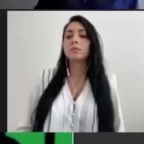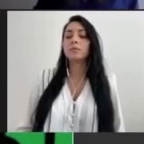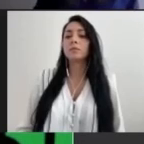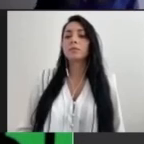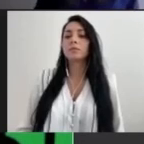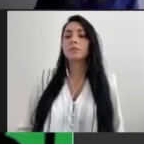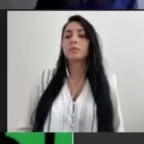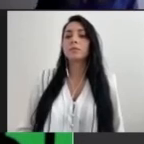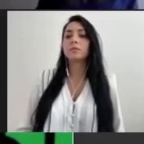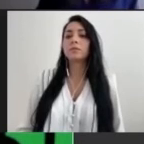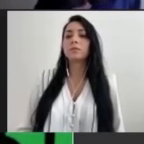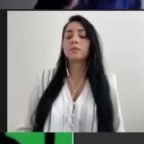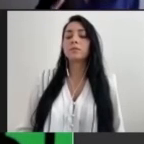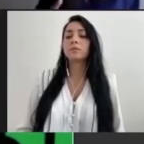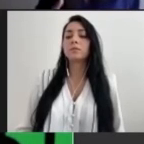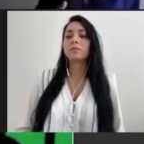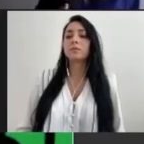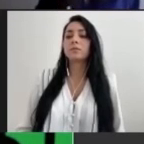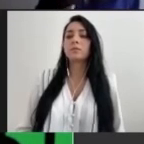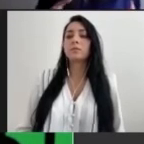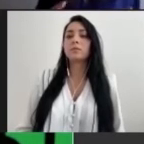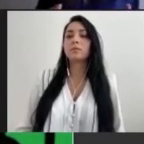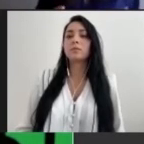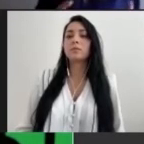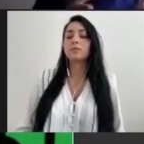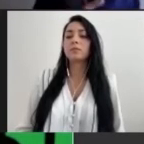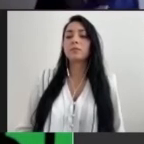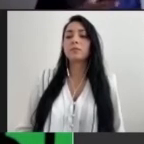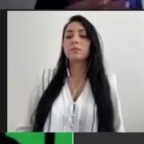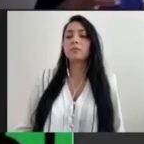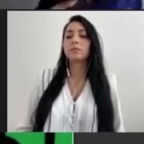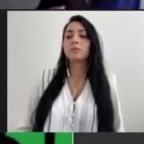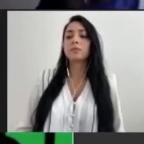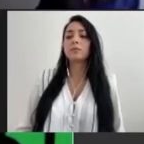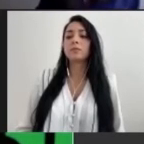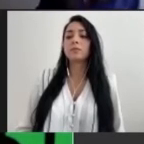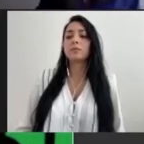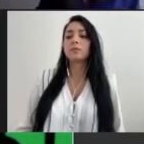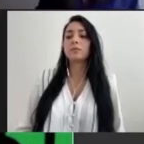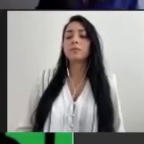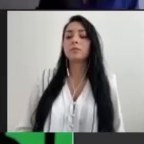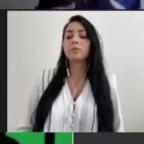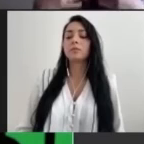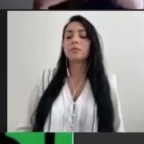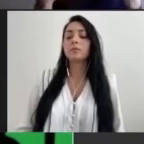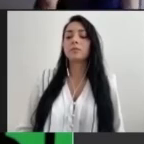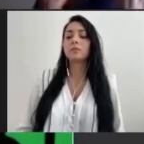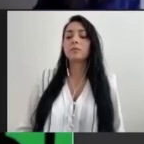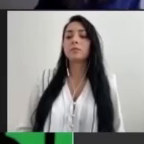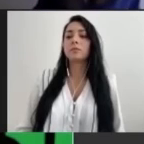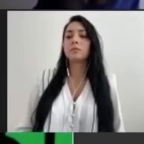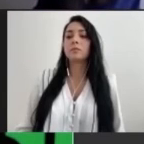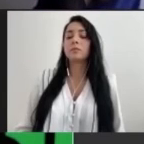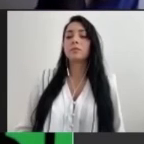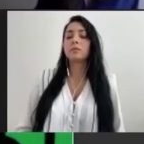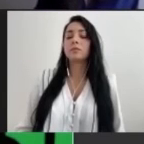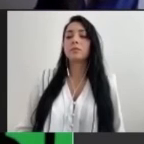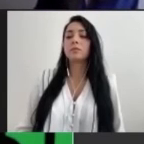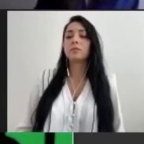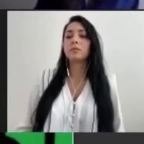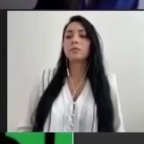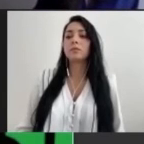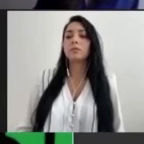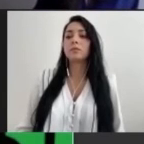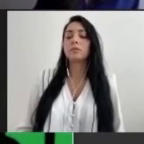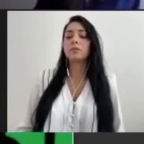Y lo más importante es que tanto los jueces como todos los órganos jurisdiccionales puedan dar aviso de que existen este